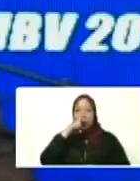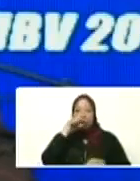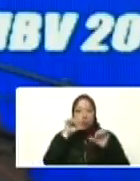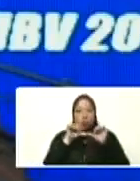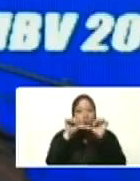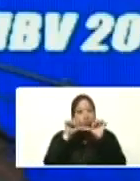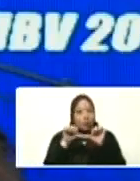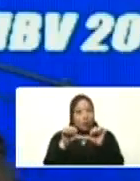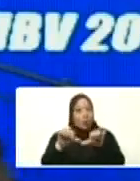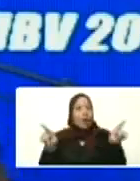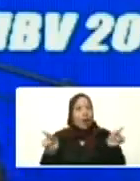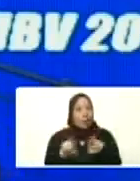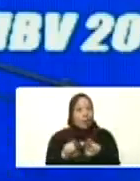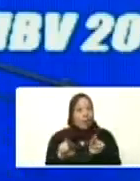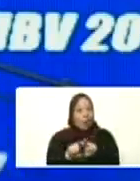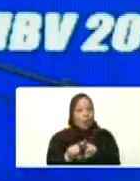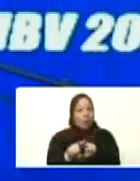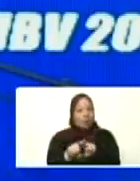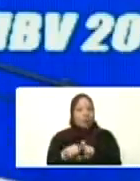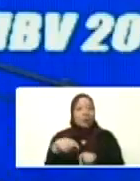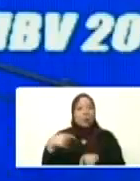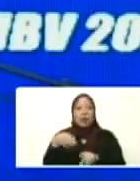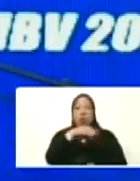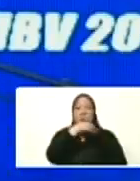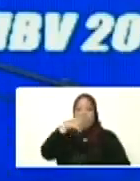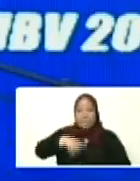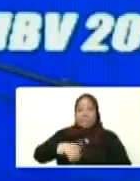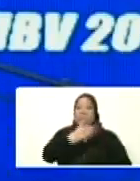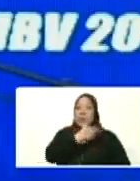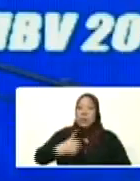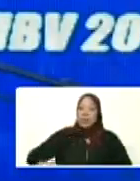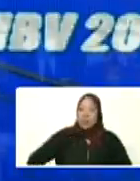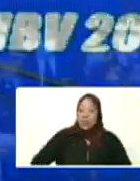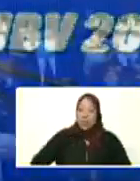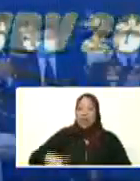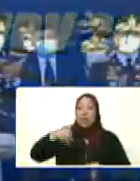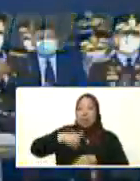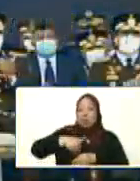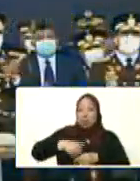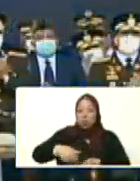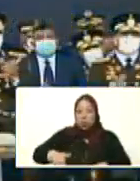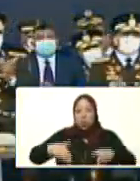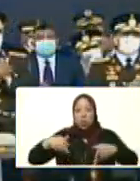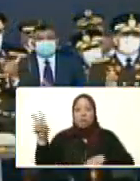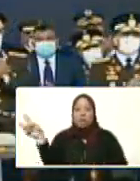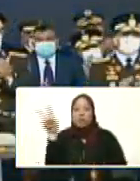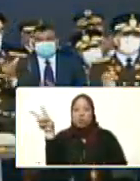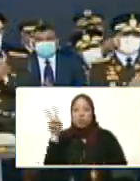Moros, presidente constitucional de la República Bolivariana de Venezuela.